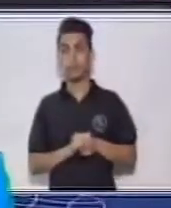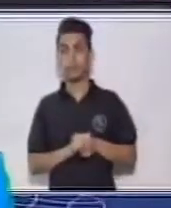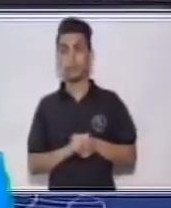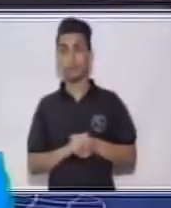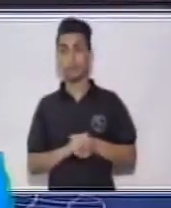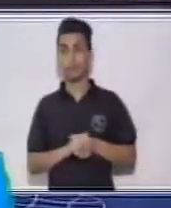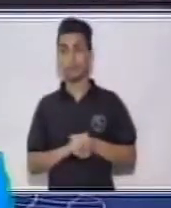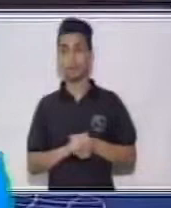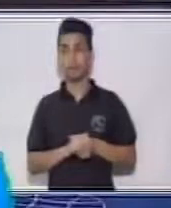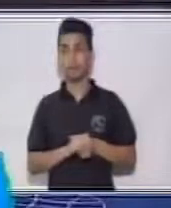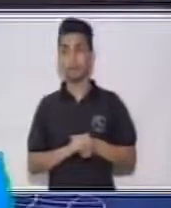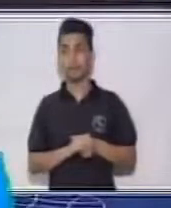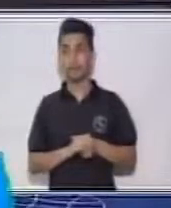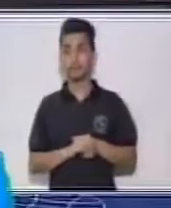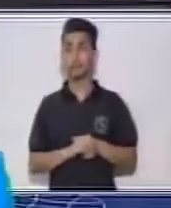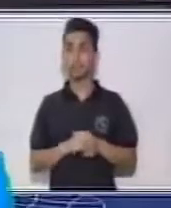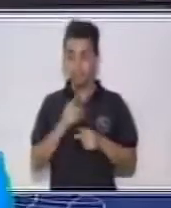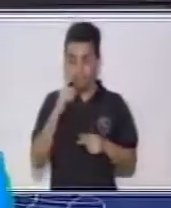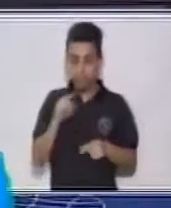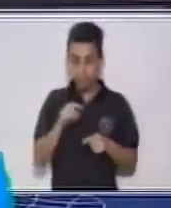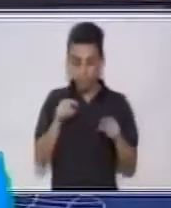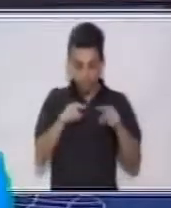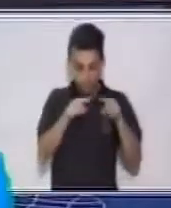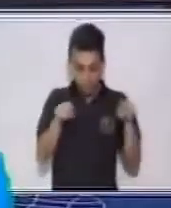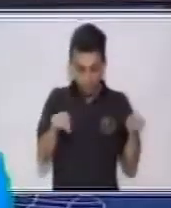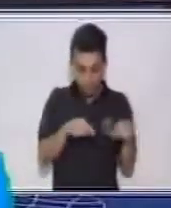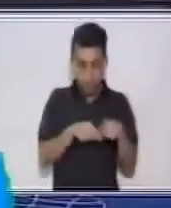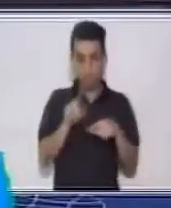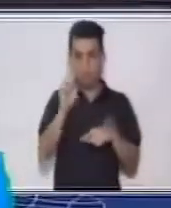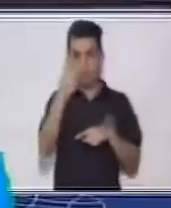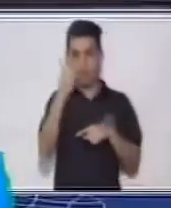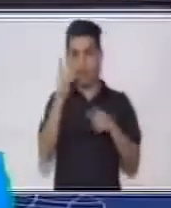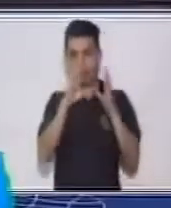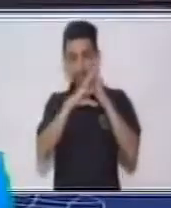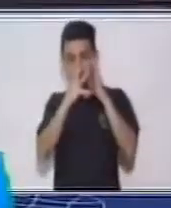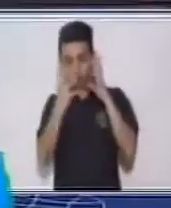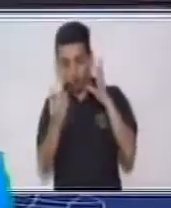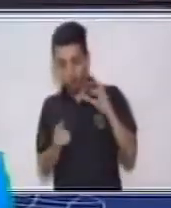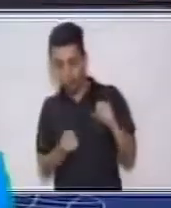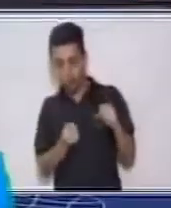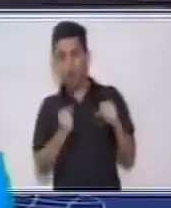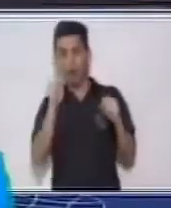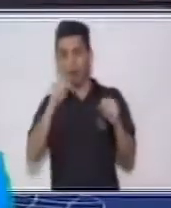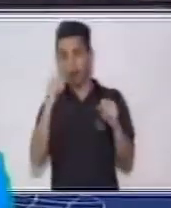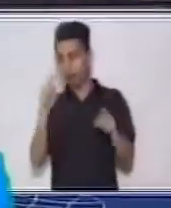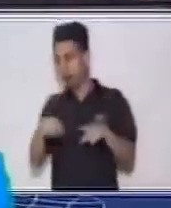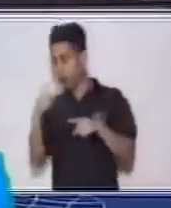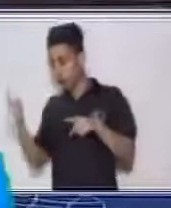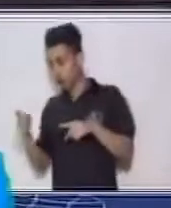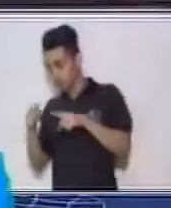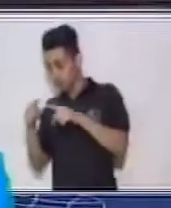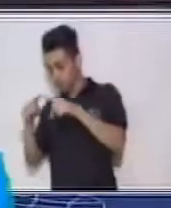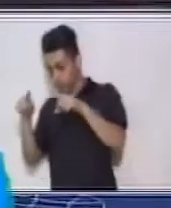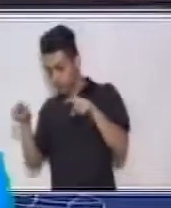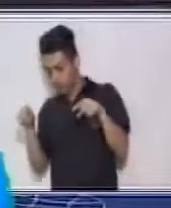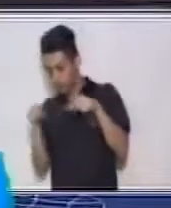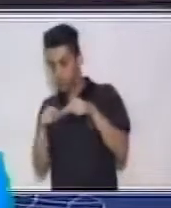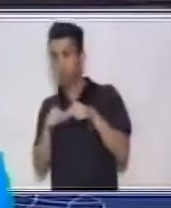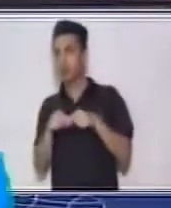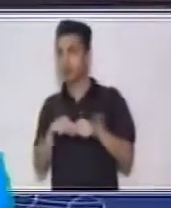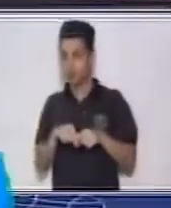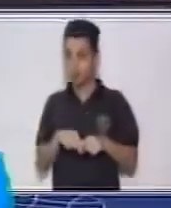muy bien aquí ya tengo la primera figura ahora voy a tratar de imitar de nuevo esta figura porque los